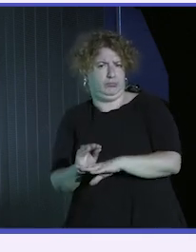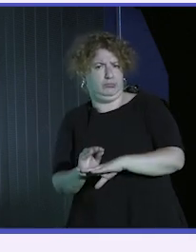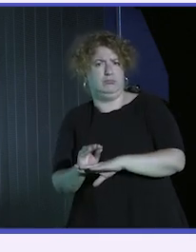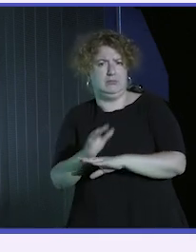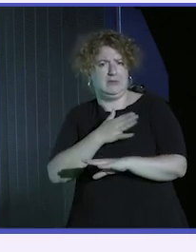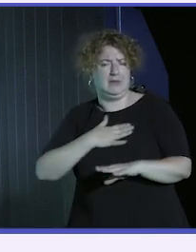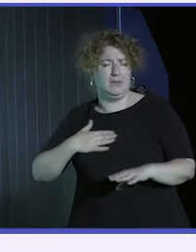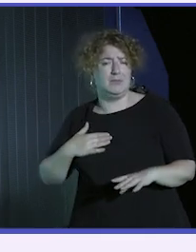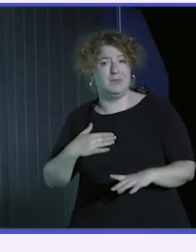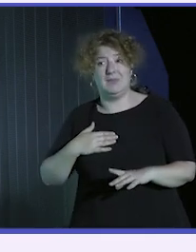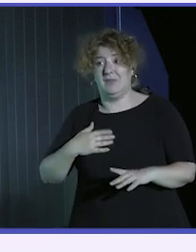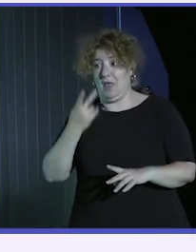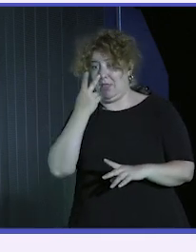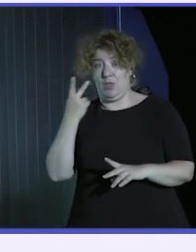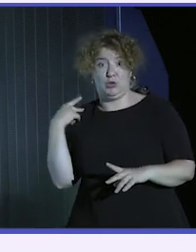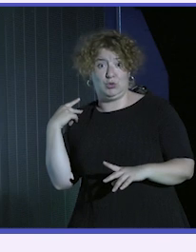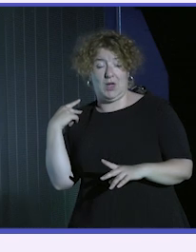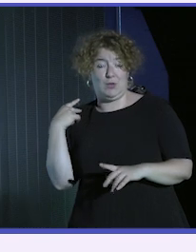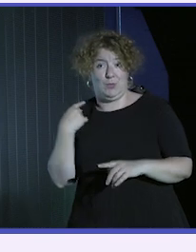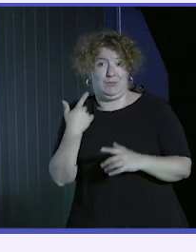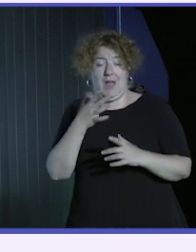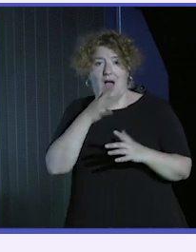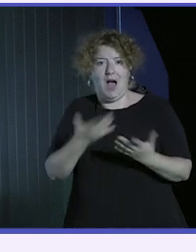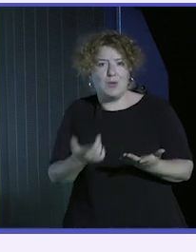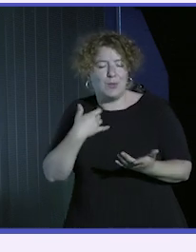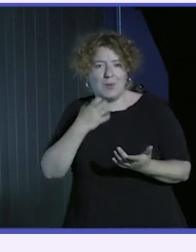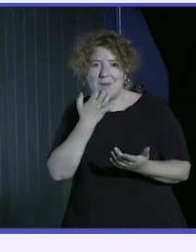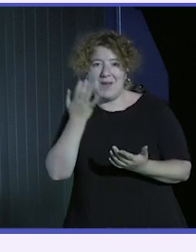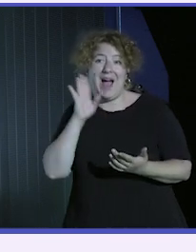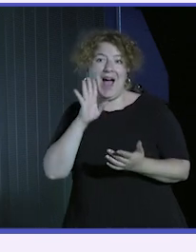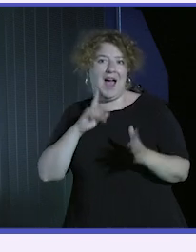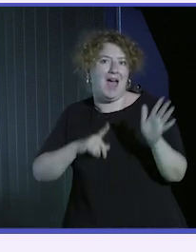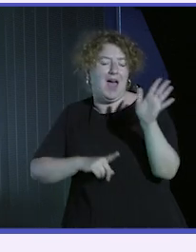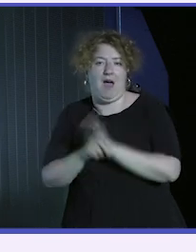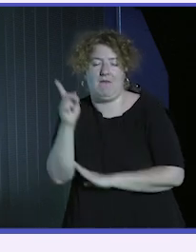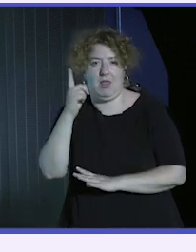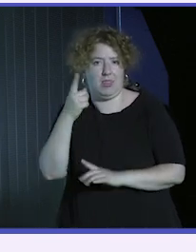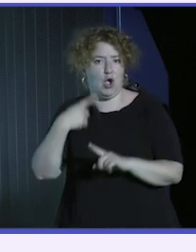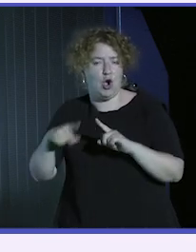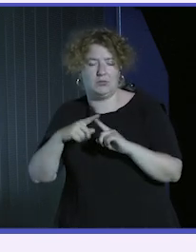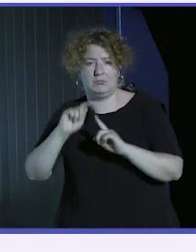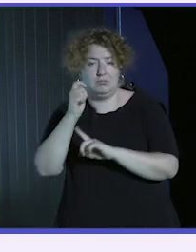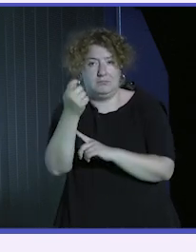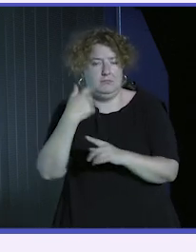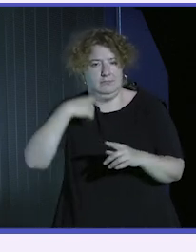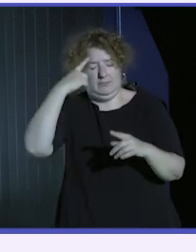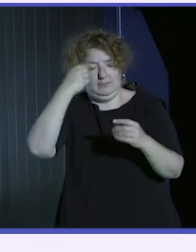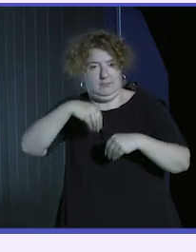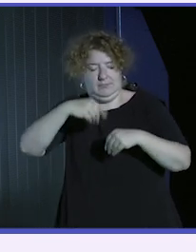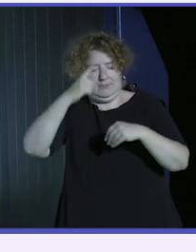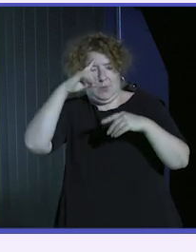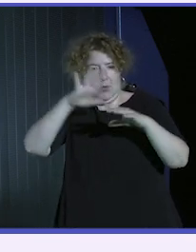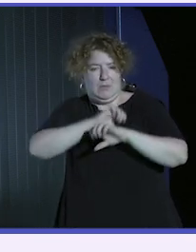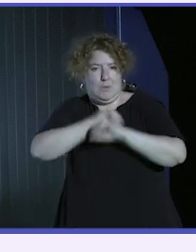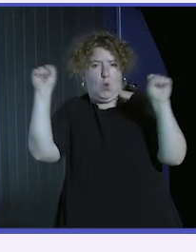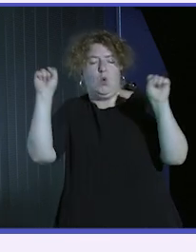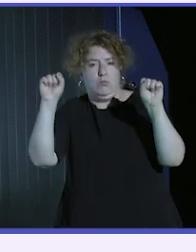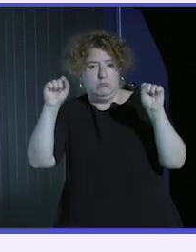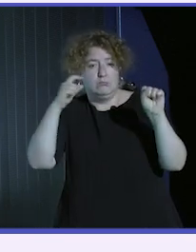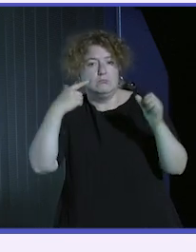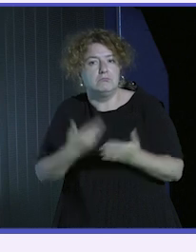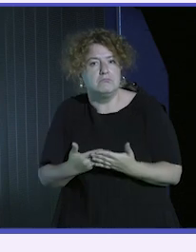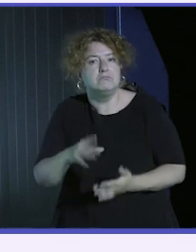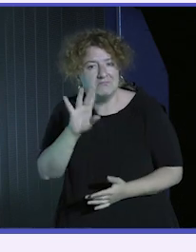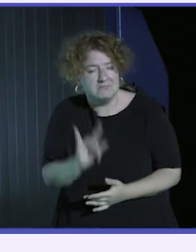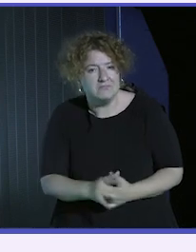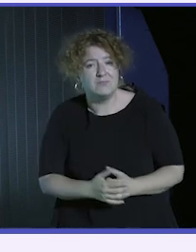se preveía el potencial que está teniendo o los avances, por ejemplo, que hemos comentado antes, que en este último año ha habido grandes avances tales como